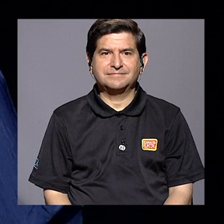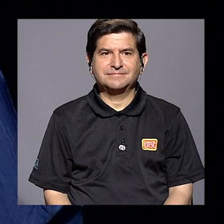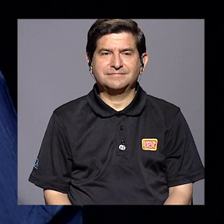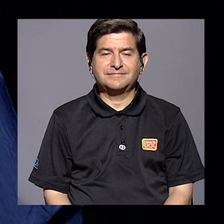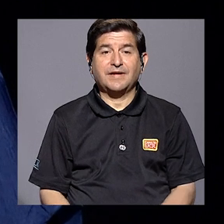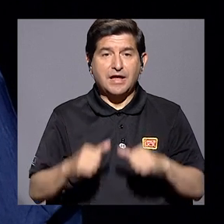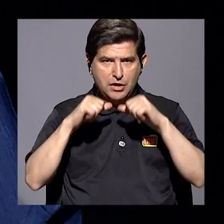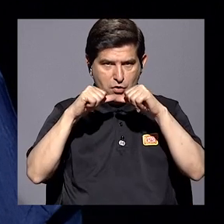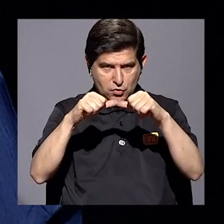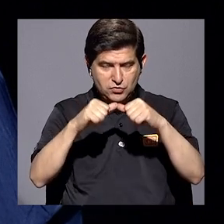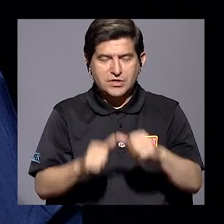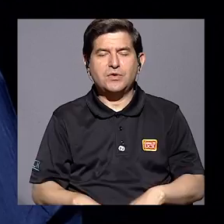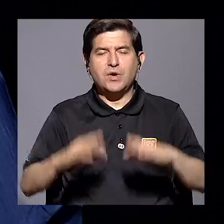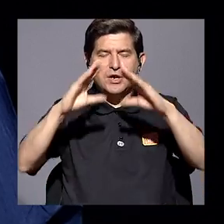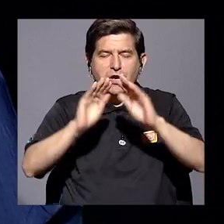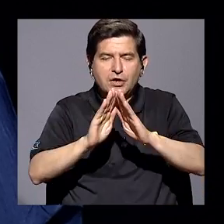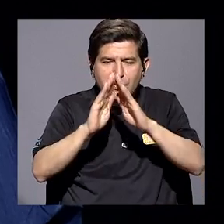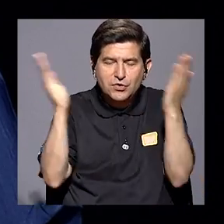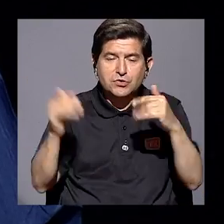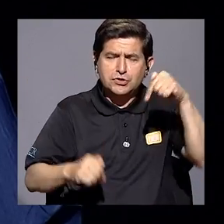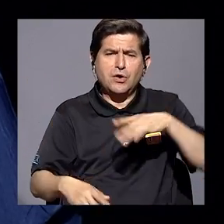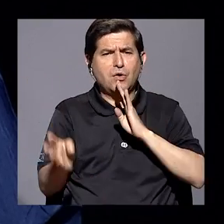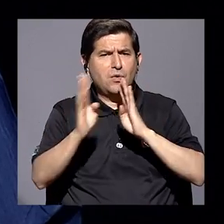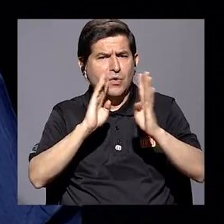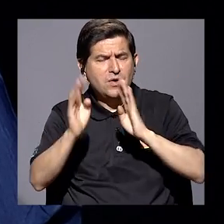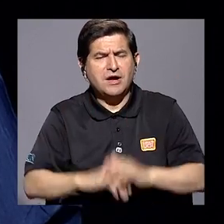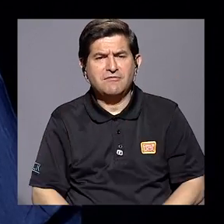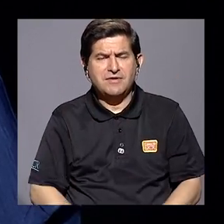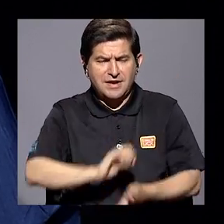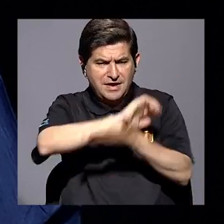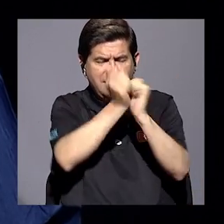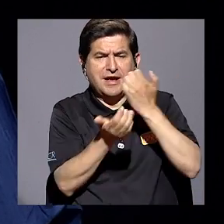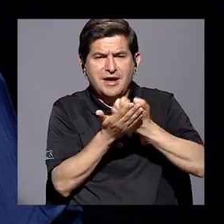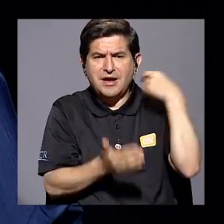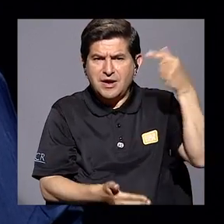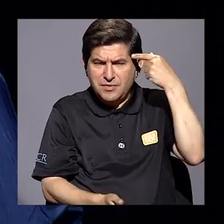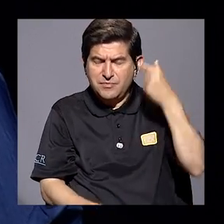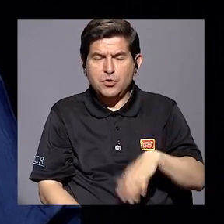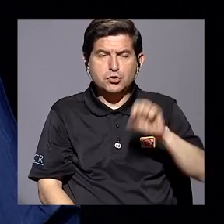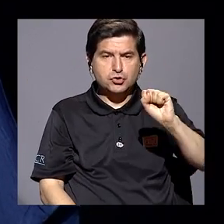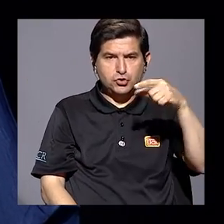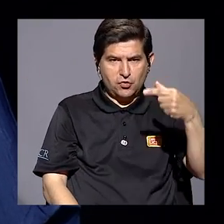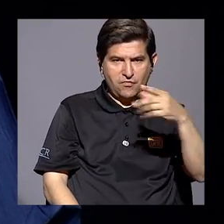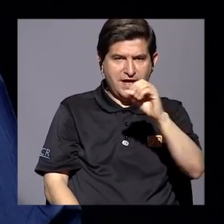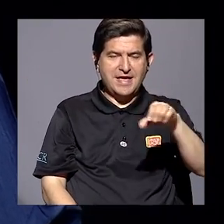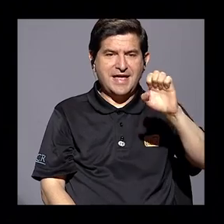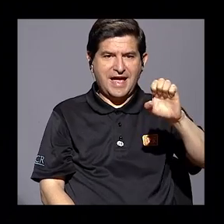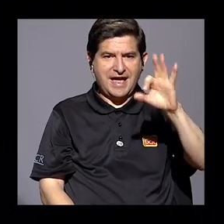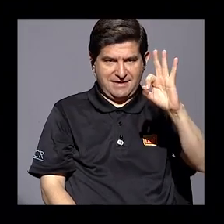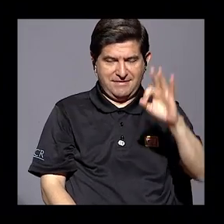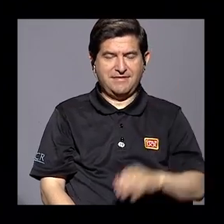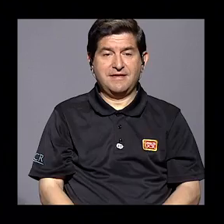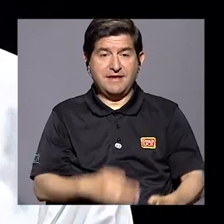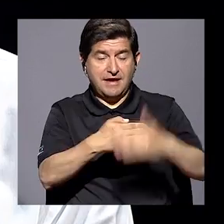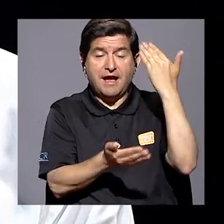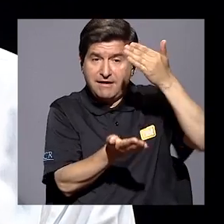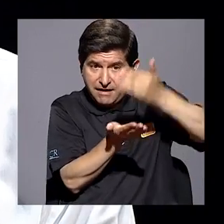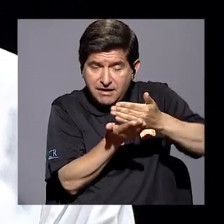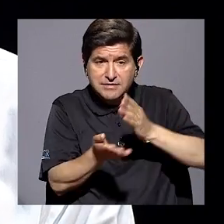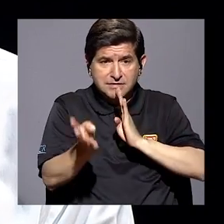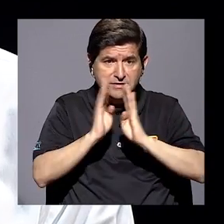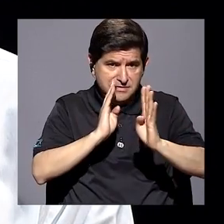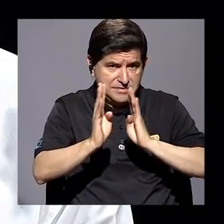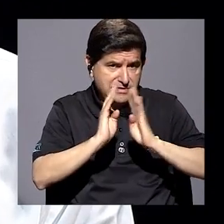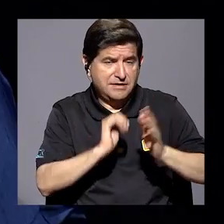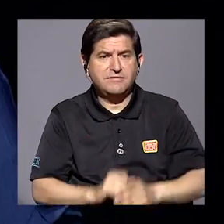buenos estamos de vuelta con la noche abierta hoy hablando sobre reforma fiscal con sofía guillén y el i find set antes del corte